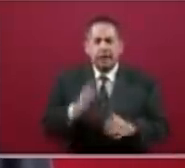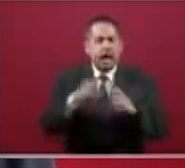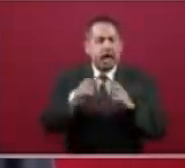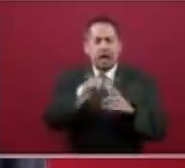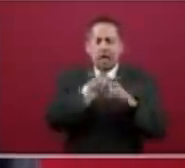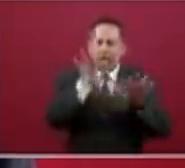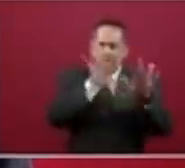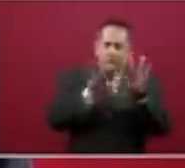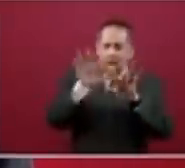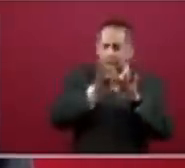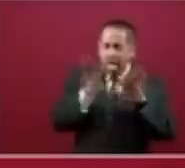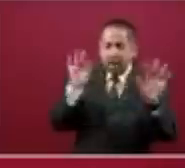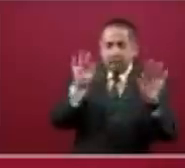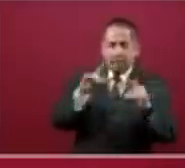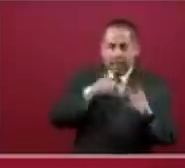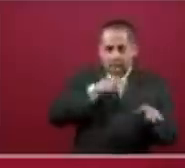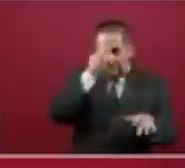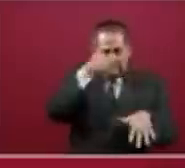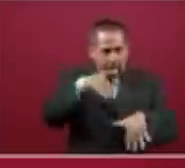atontado a muchos